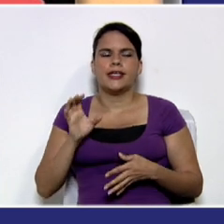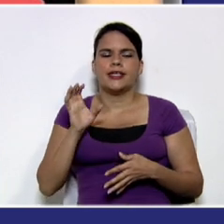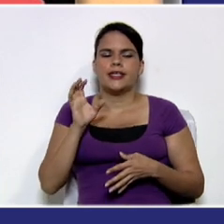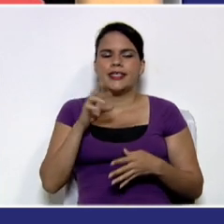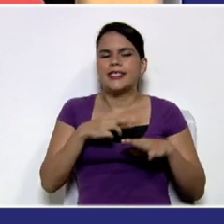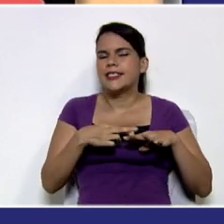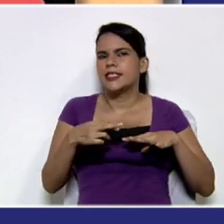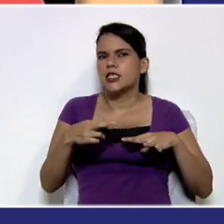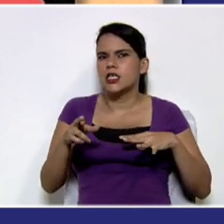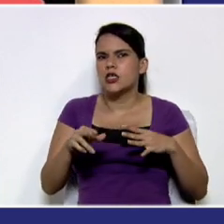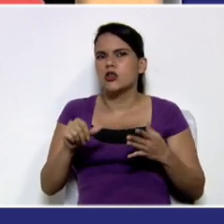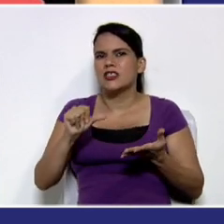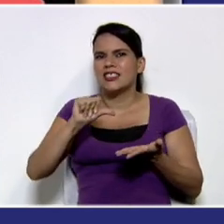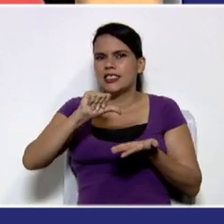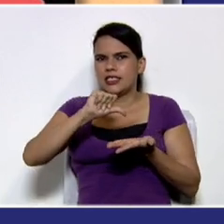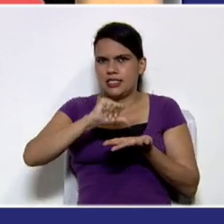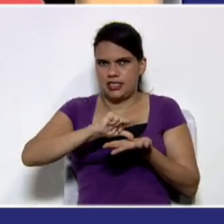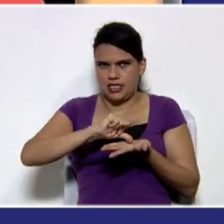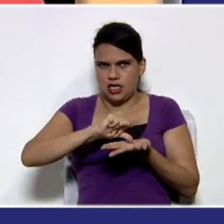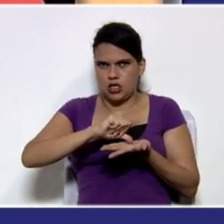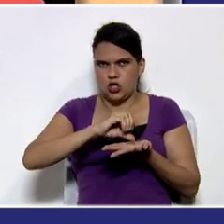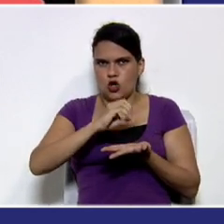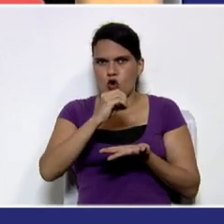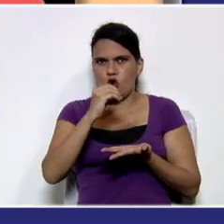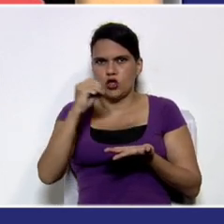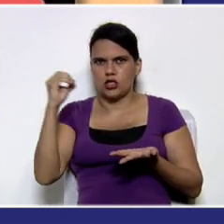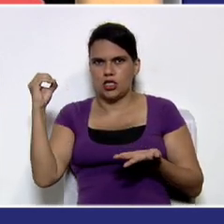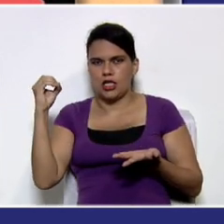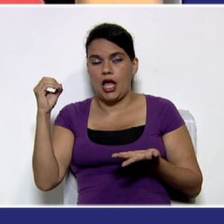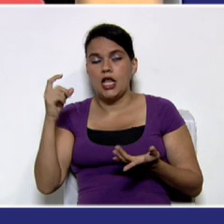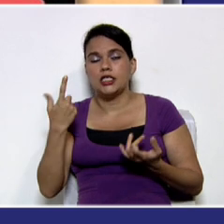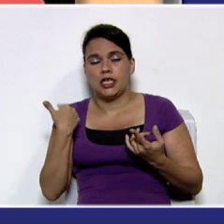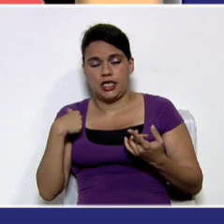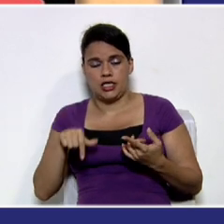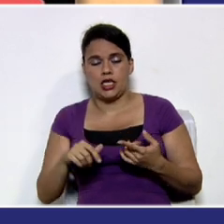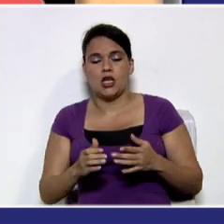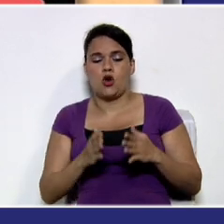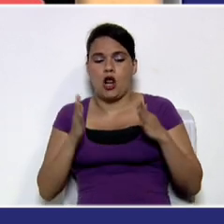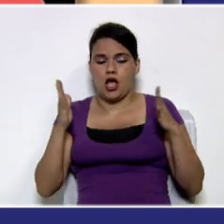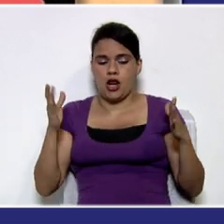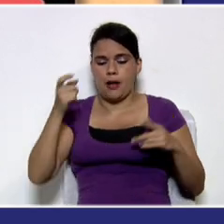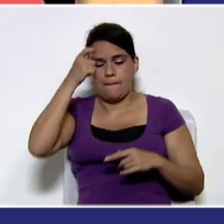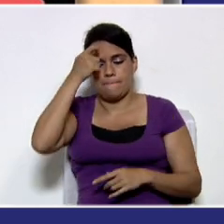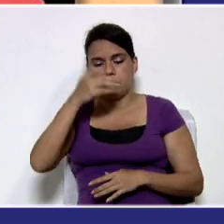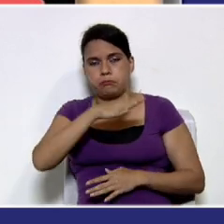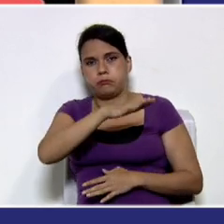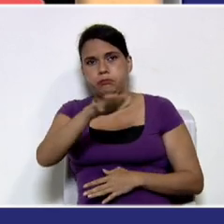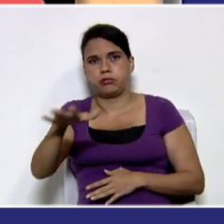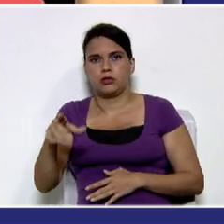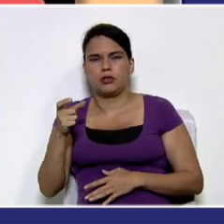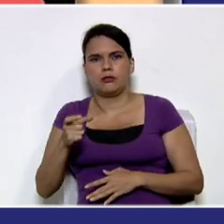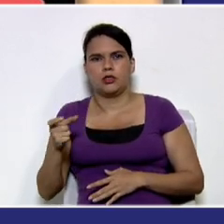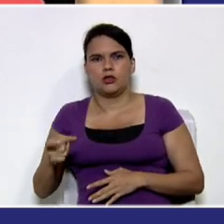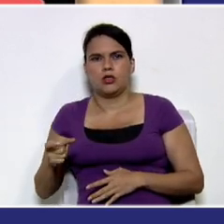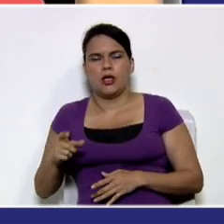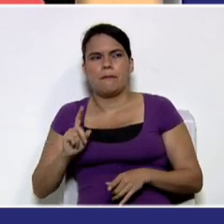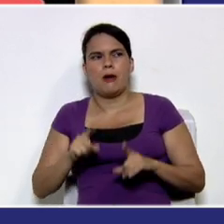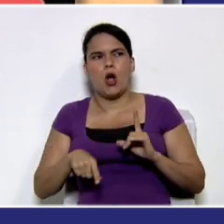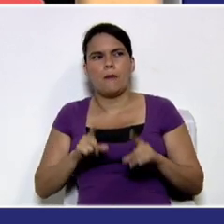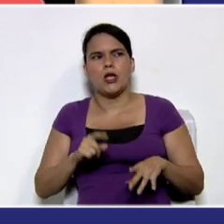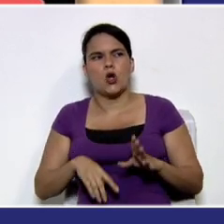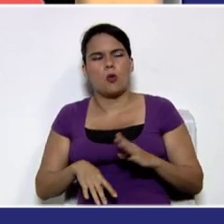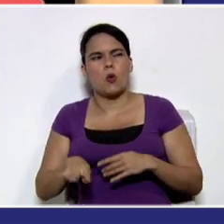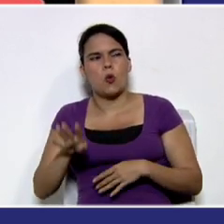centro-occidental, ya que también posee una gran población de habitantes, específicamente entre